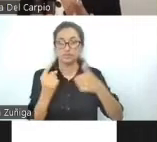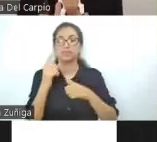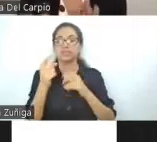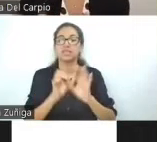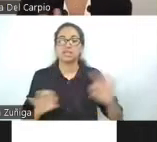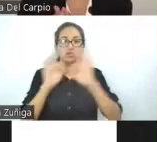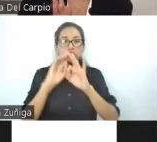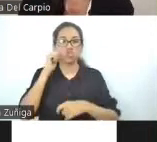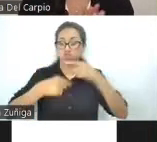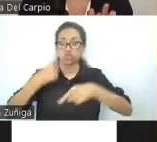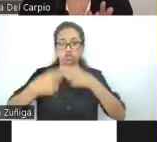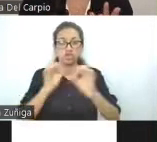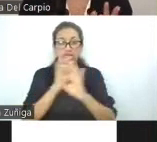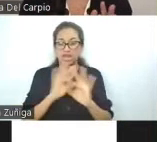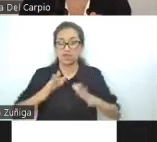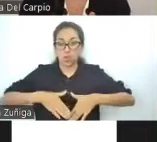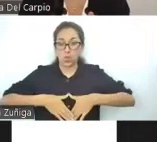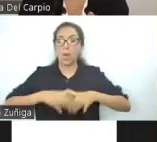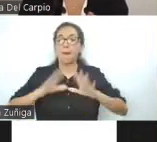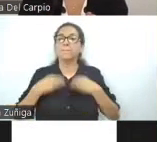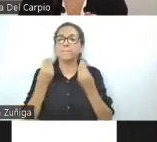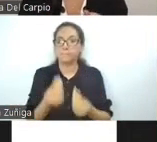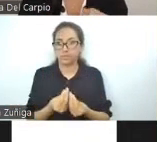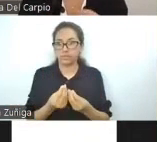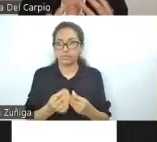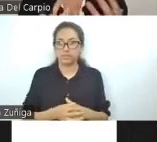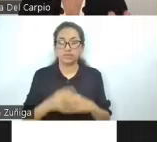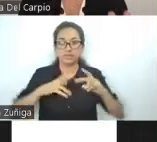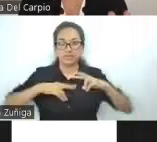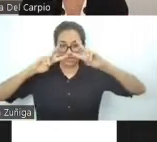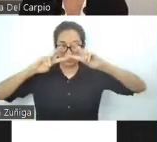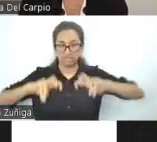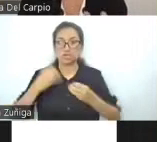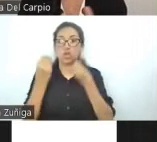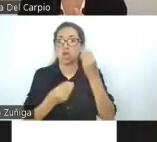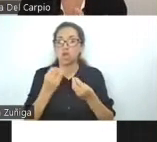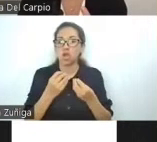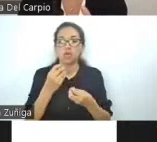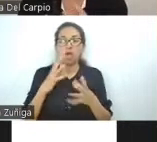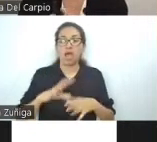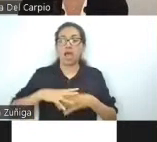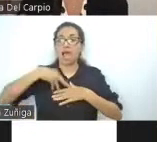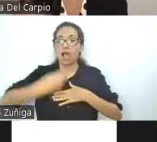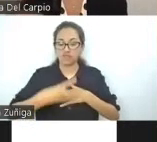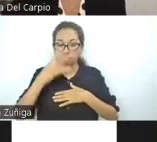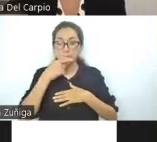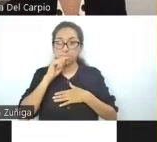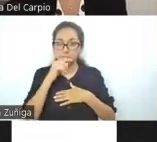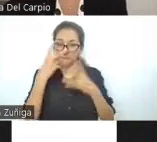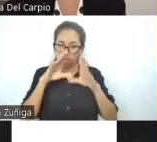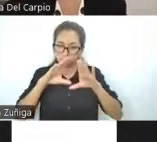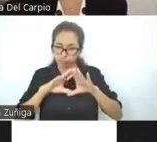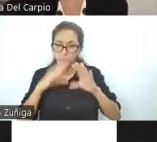que siempre me gusta empezar conversando y revisando la anatomía de los genitales externos en la mujer, pero